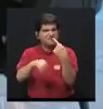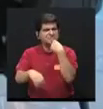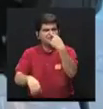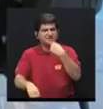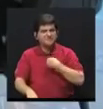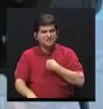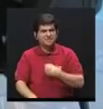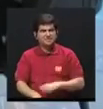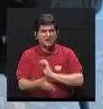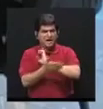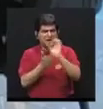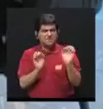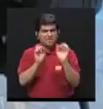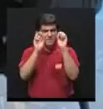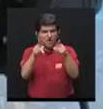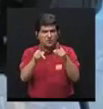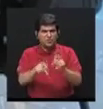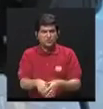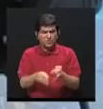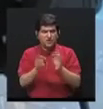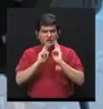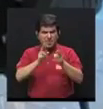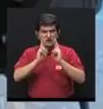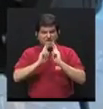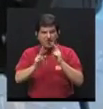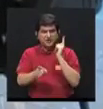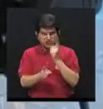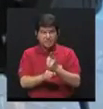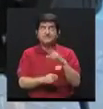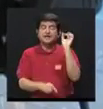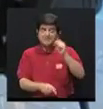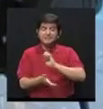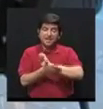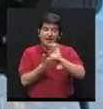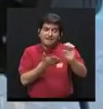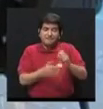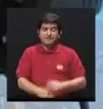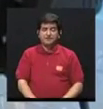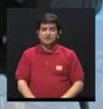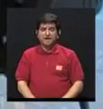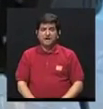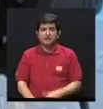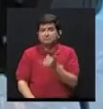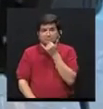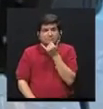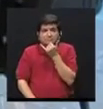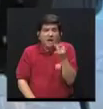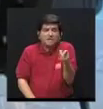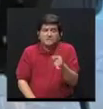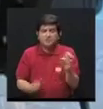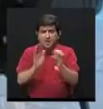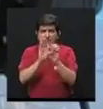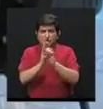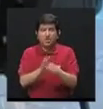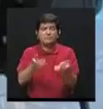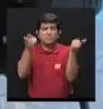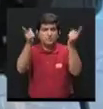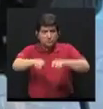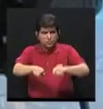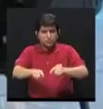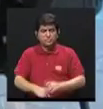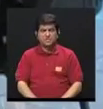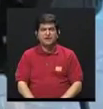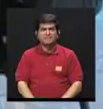la posibilidad de la solución. Claro, evita la posibilidad de la solución porque lo que sucede es que, por ejemplo, esto está pasando, para poner el